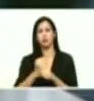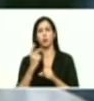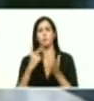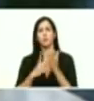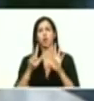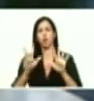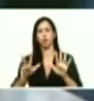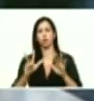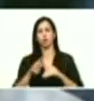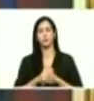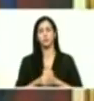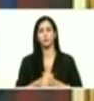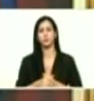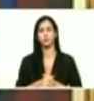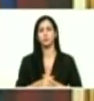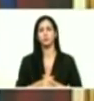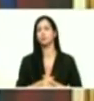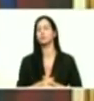este